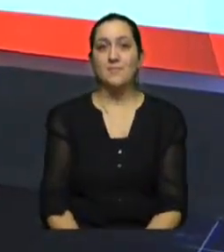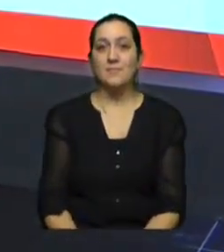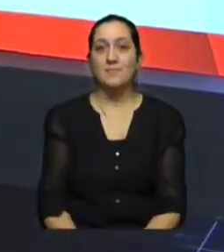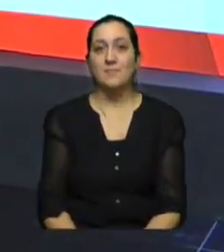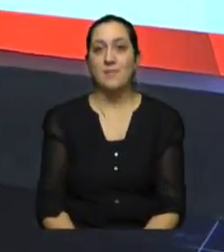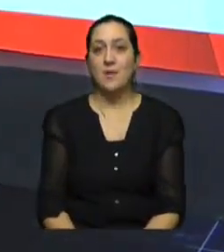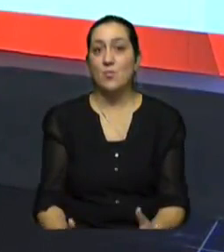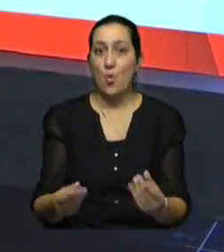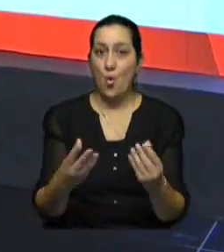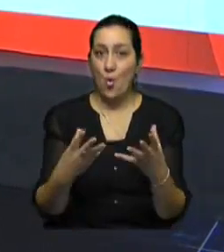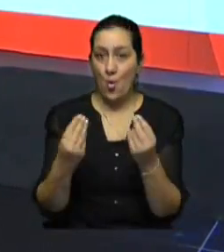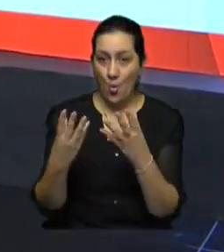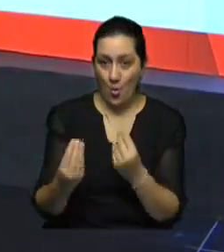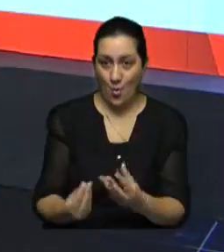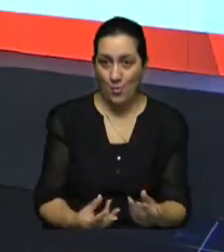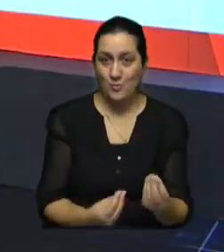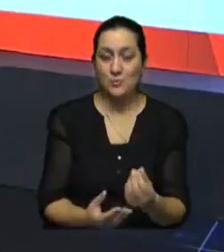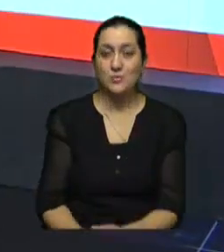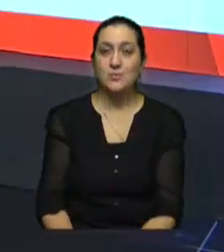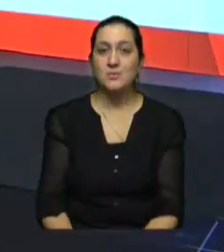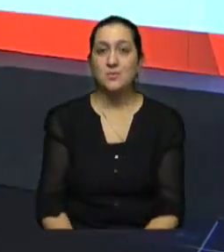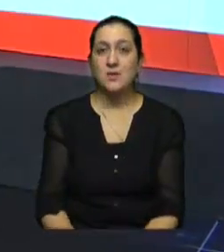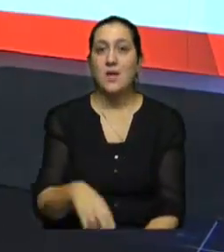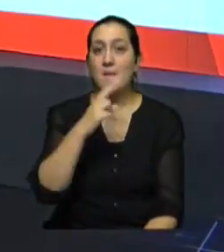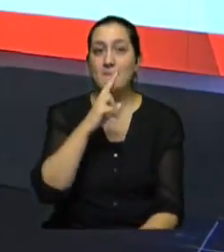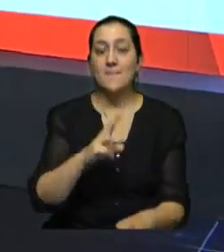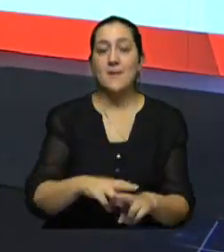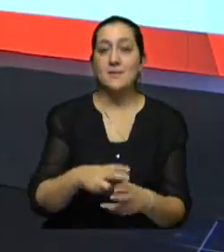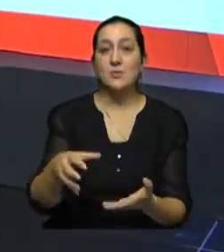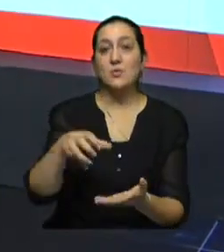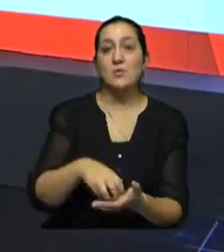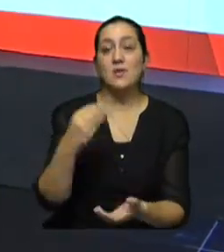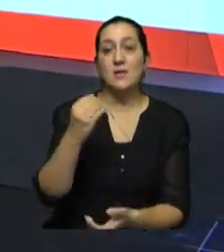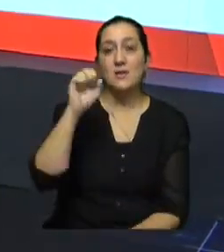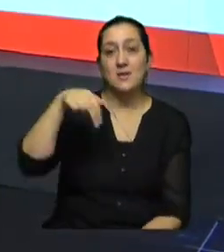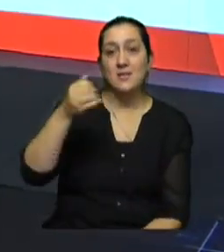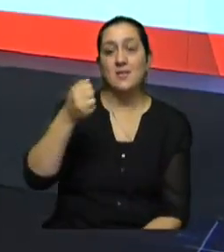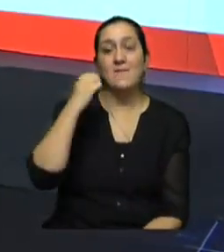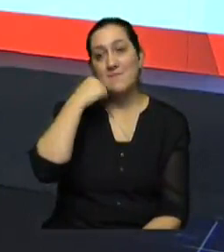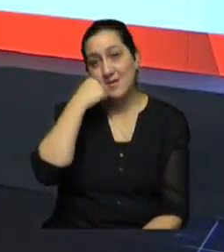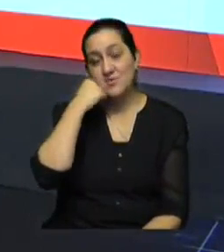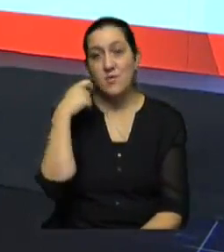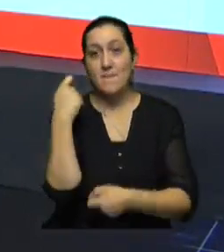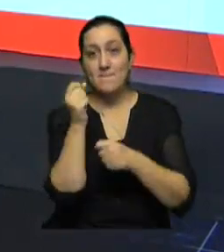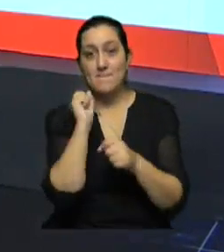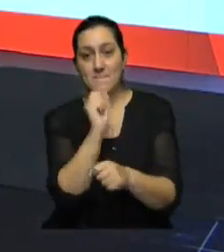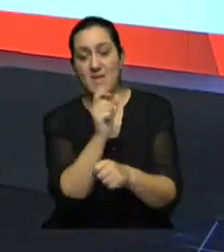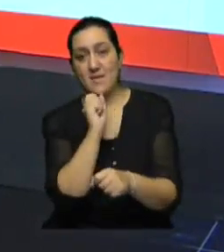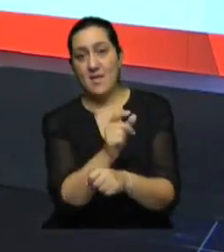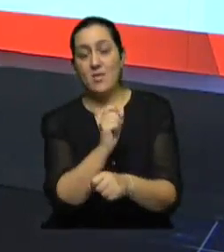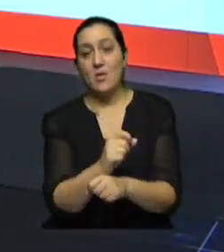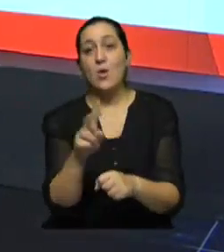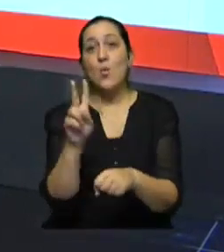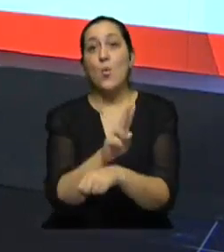hay muchos, ¿sí? Perfecto. El martes, en el predio educativo Quinta de Valle, en Paso de la Arena, fue apedreado el guardia de seguridad